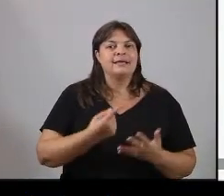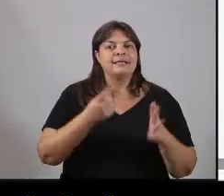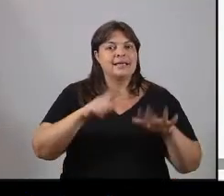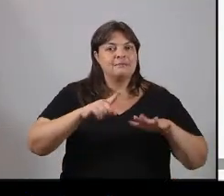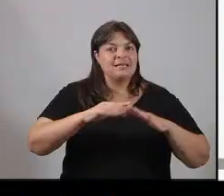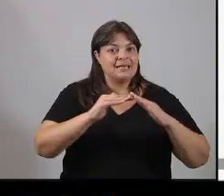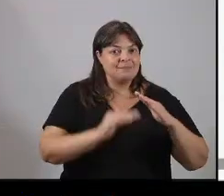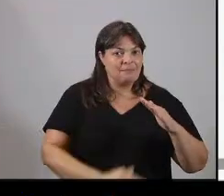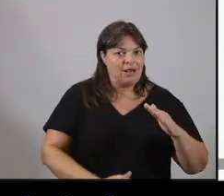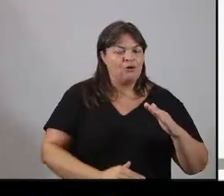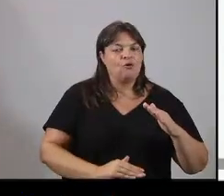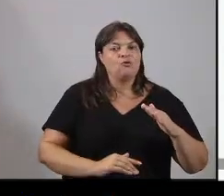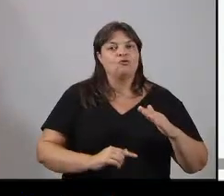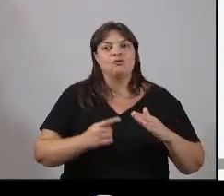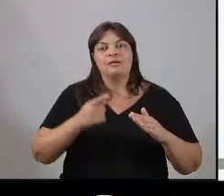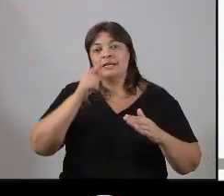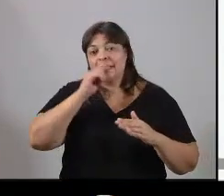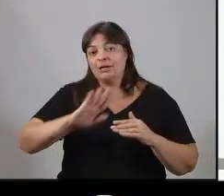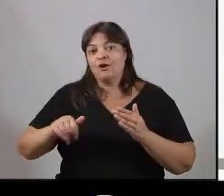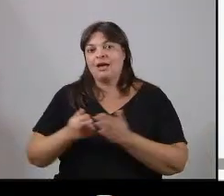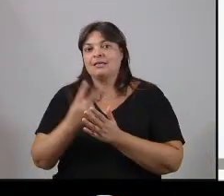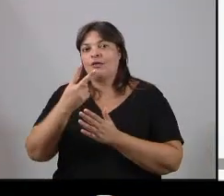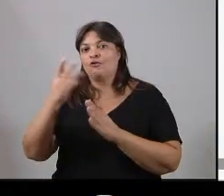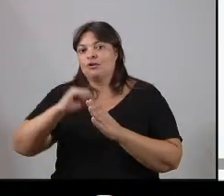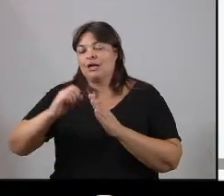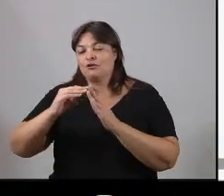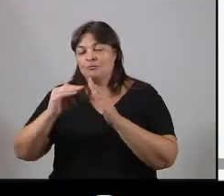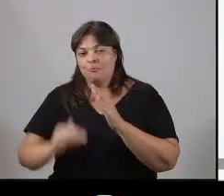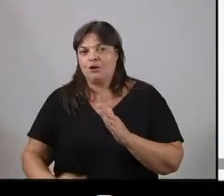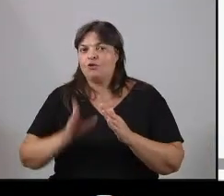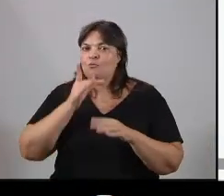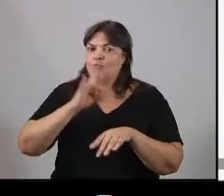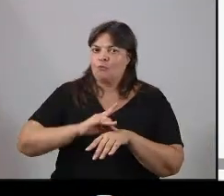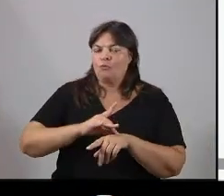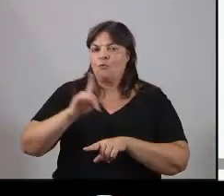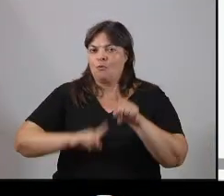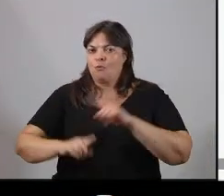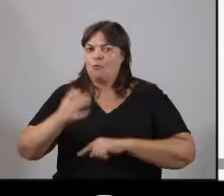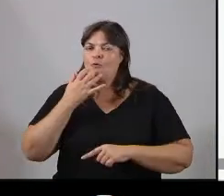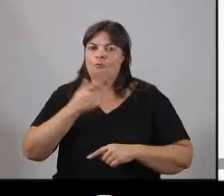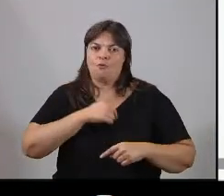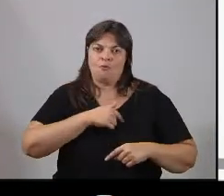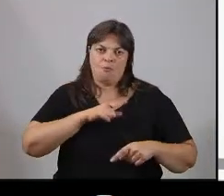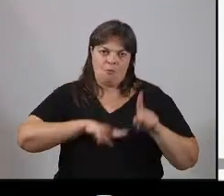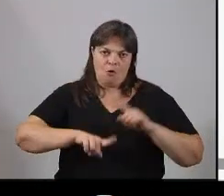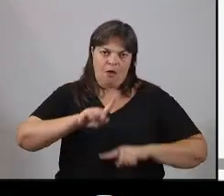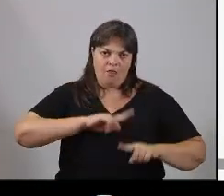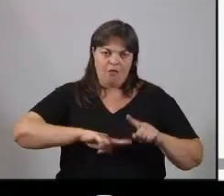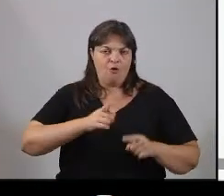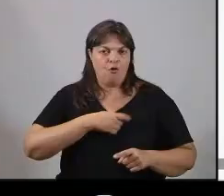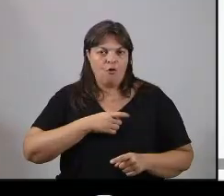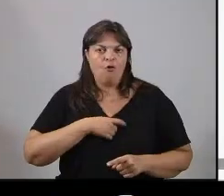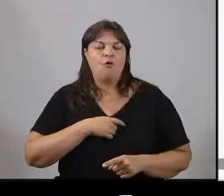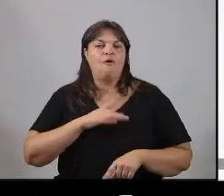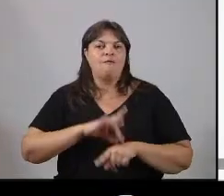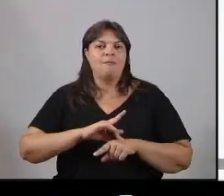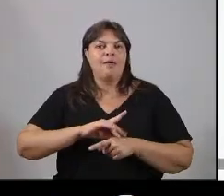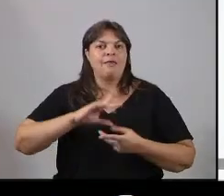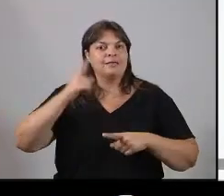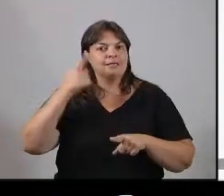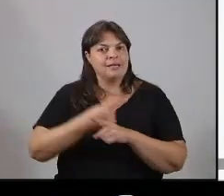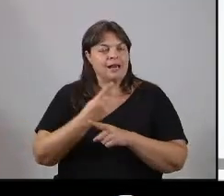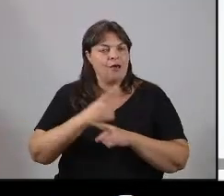a los niños hasta los 2 años con patologías de riesgo como cardiopatía, enfermedades neuromusculares